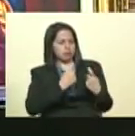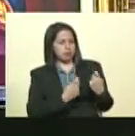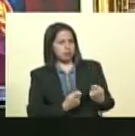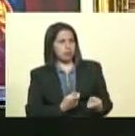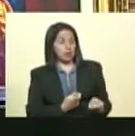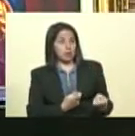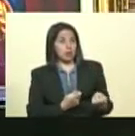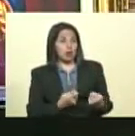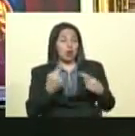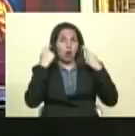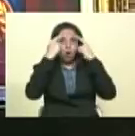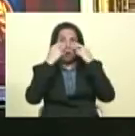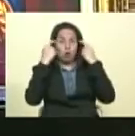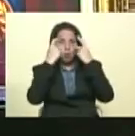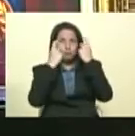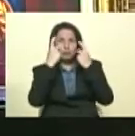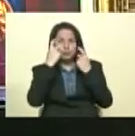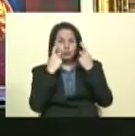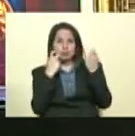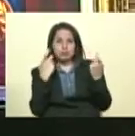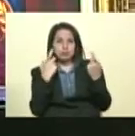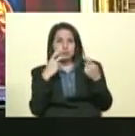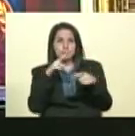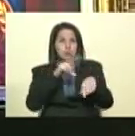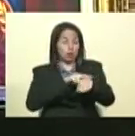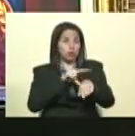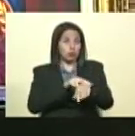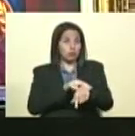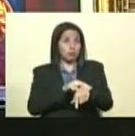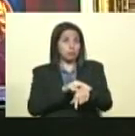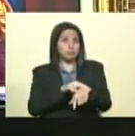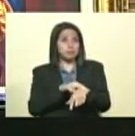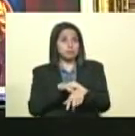en oftalmología, en